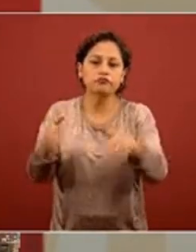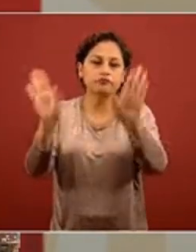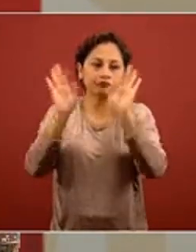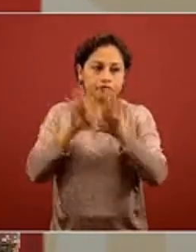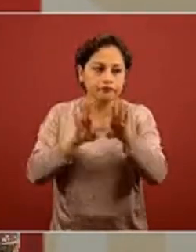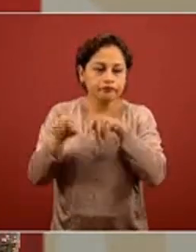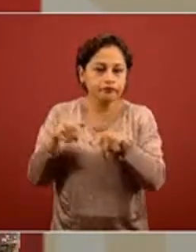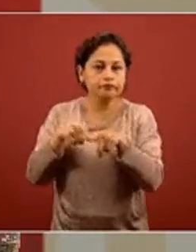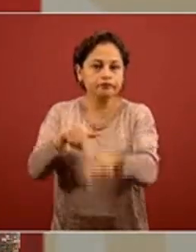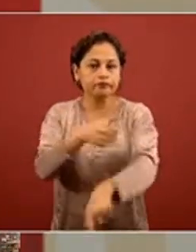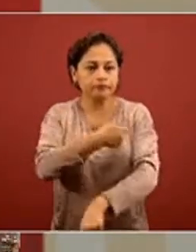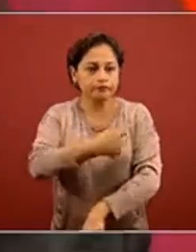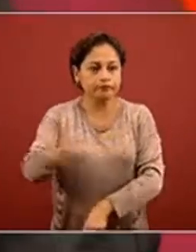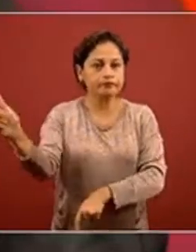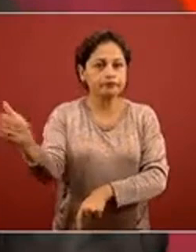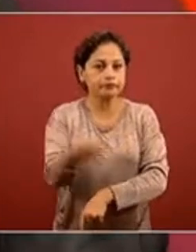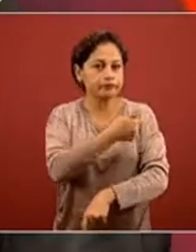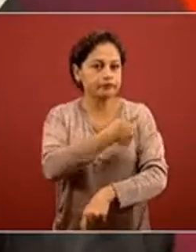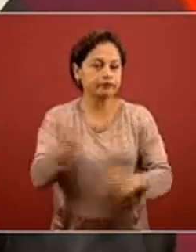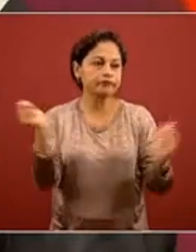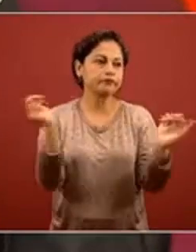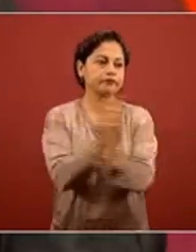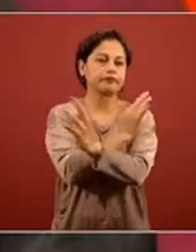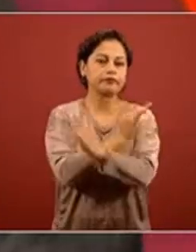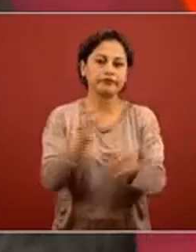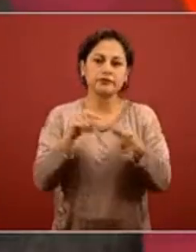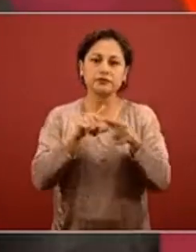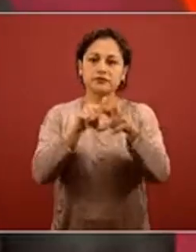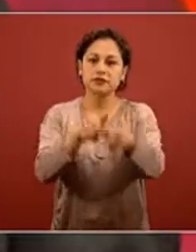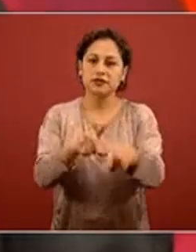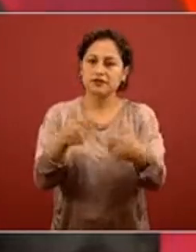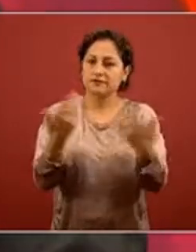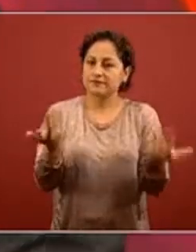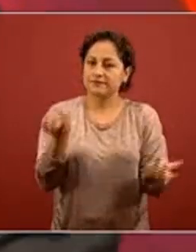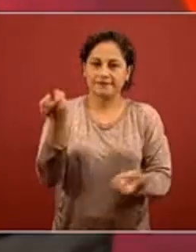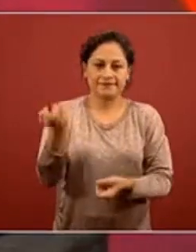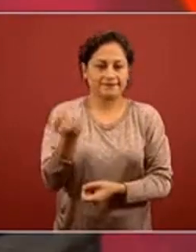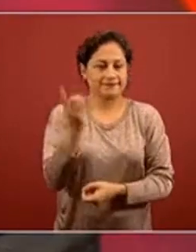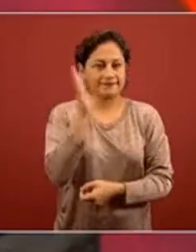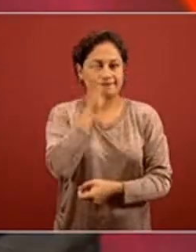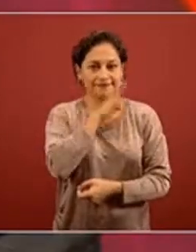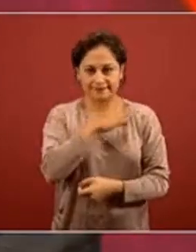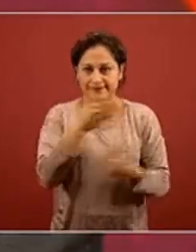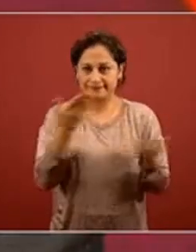además, también dijimos ayer, preocupa que el enfoque